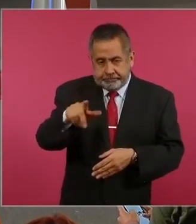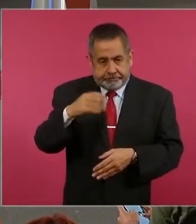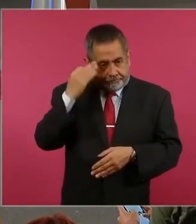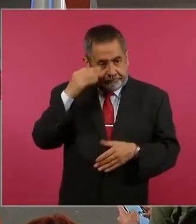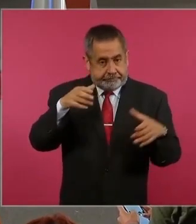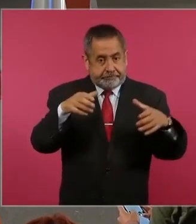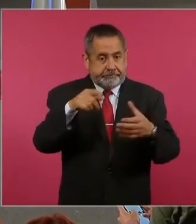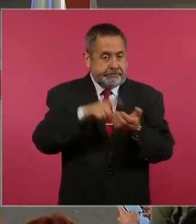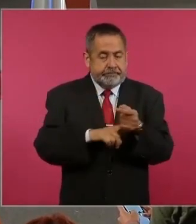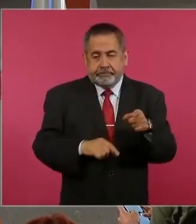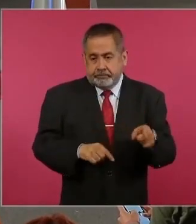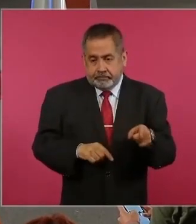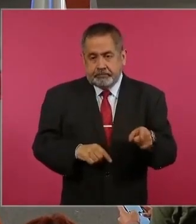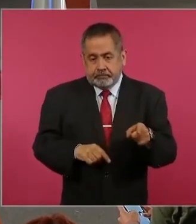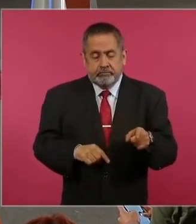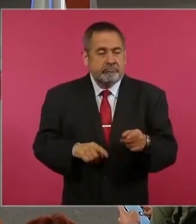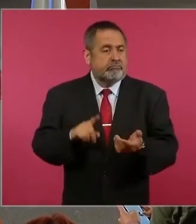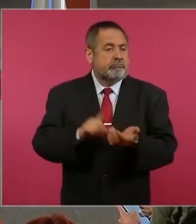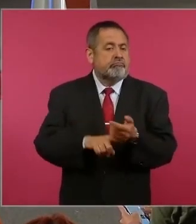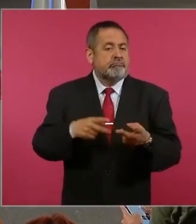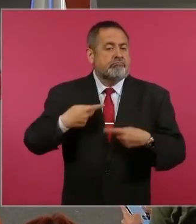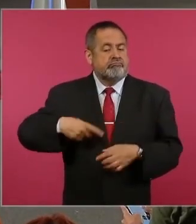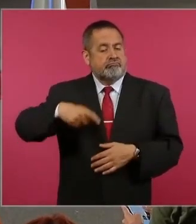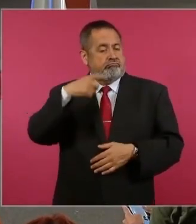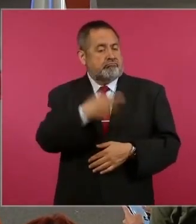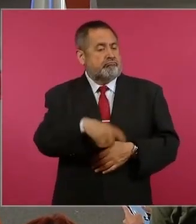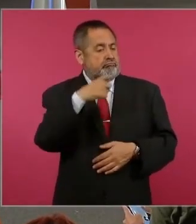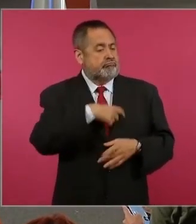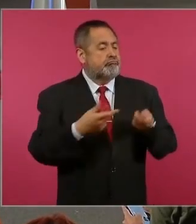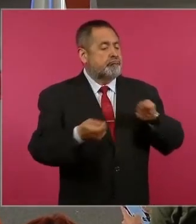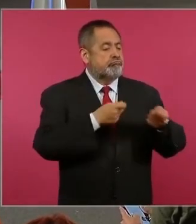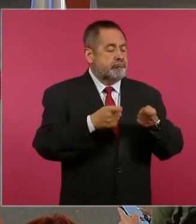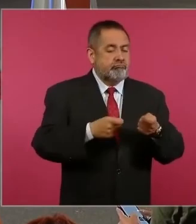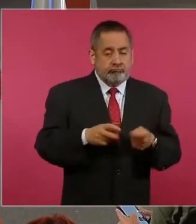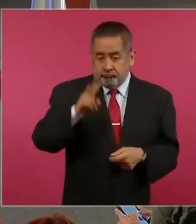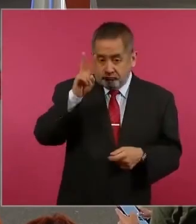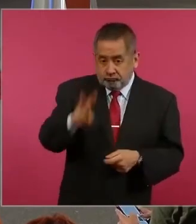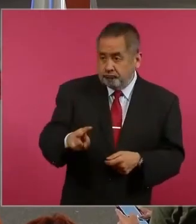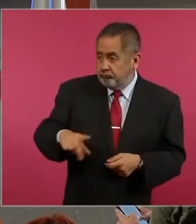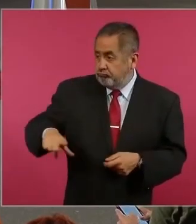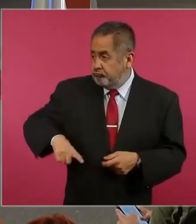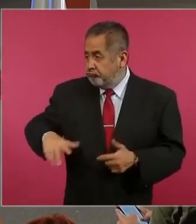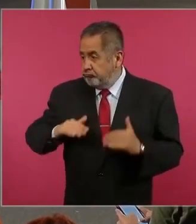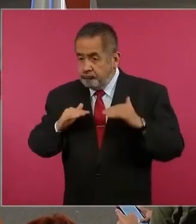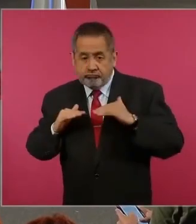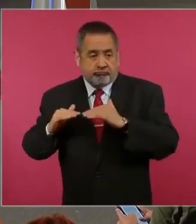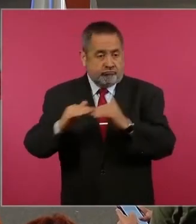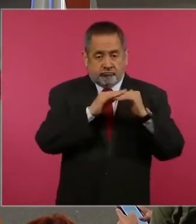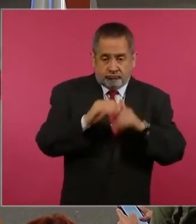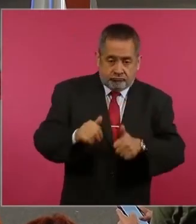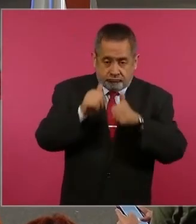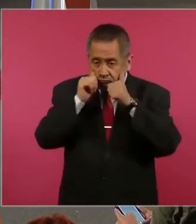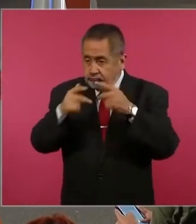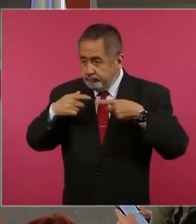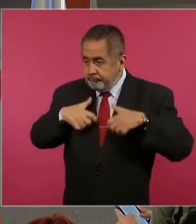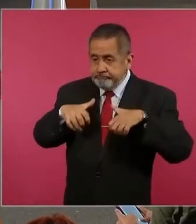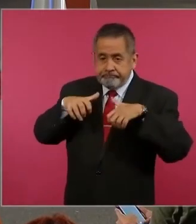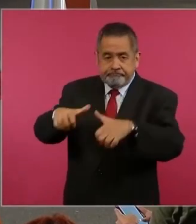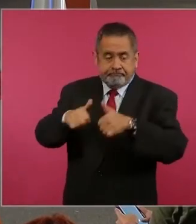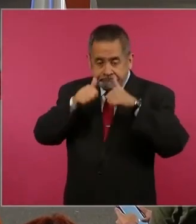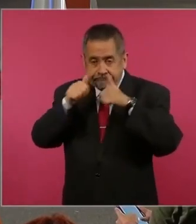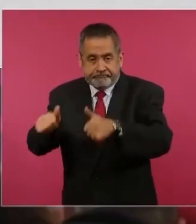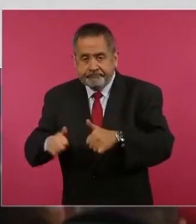de los potentados? No había un gobierno del pueblo, para el pueblo.